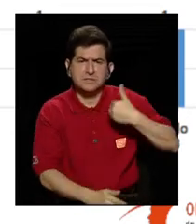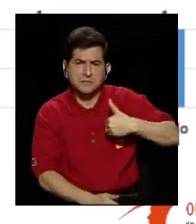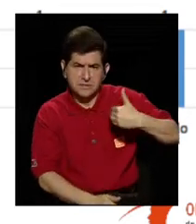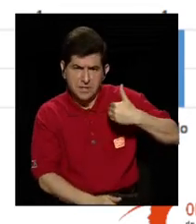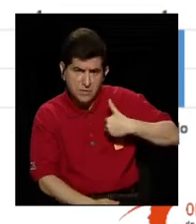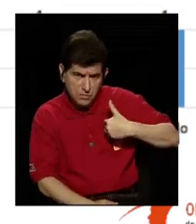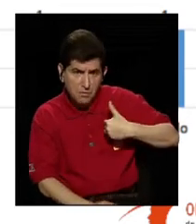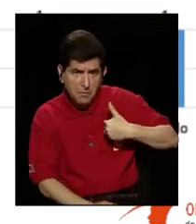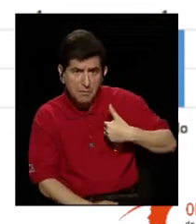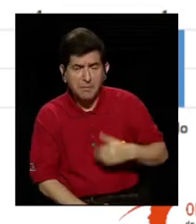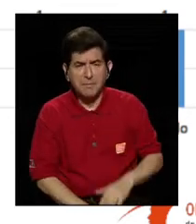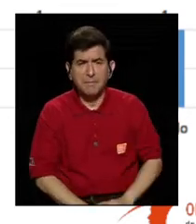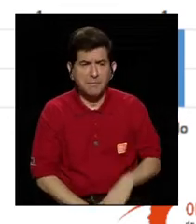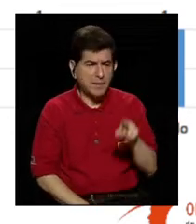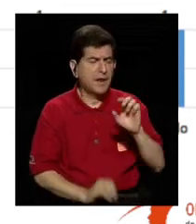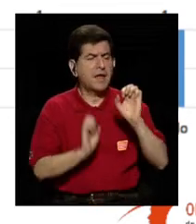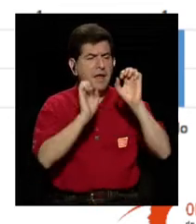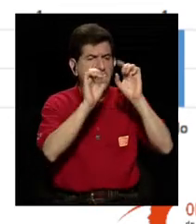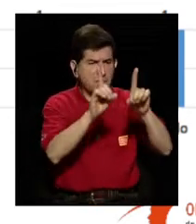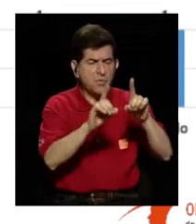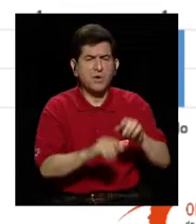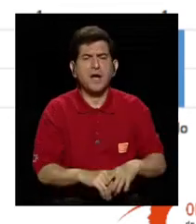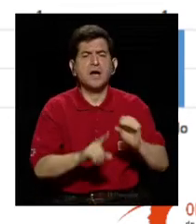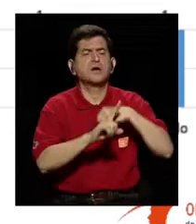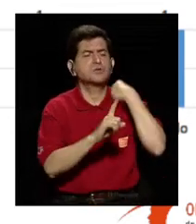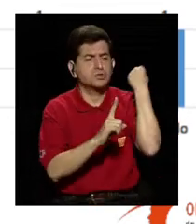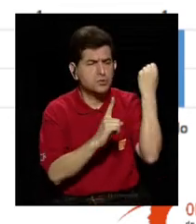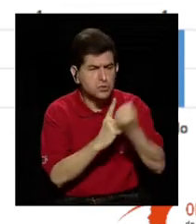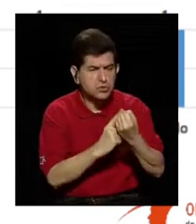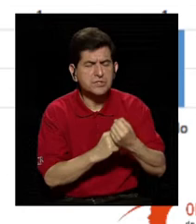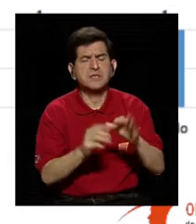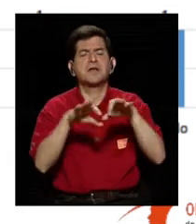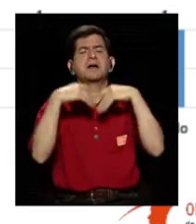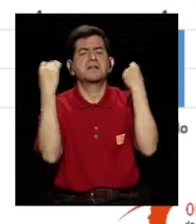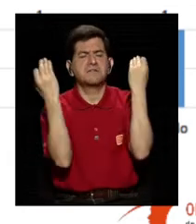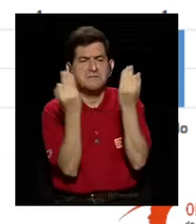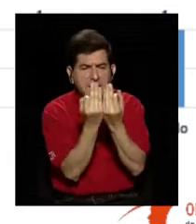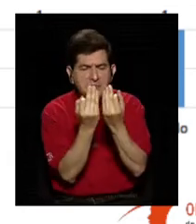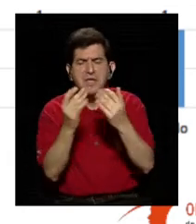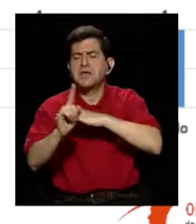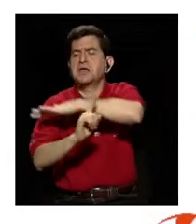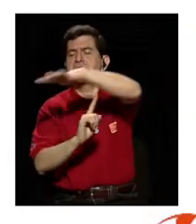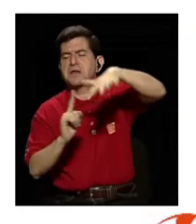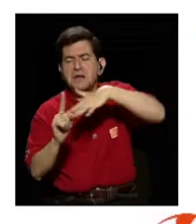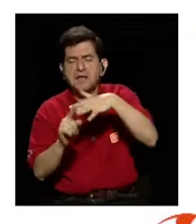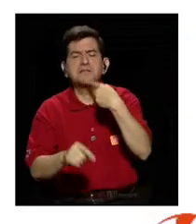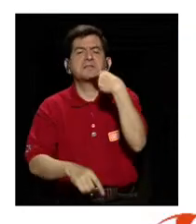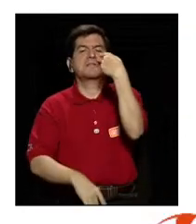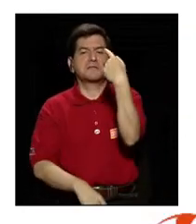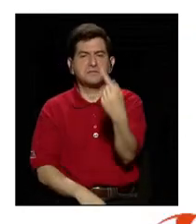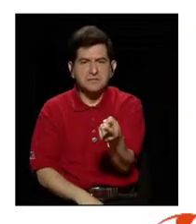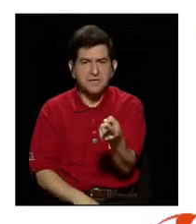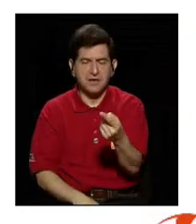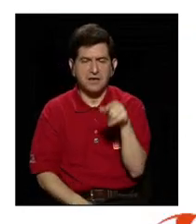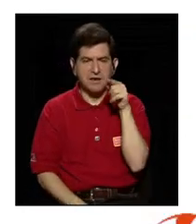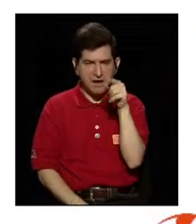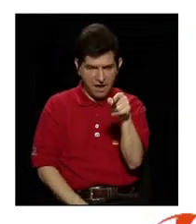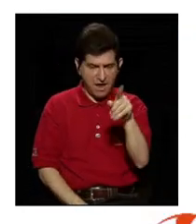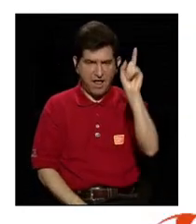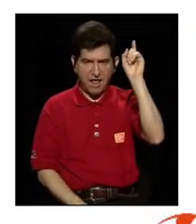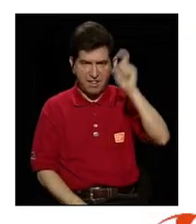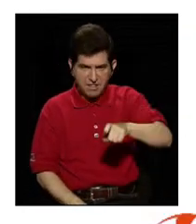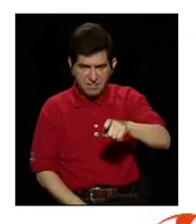fue educado por una sociedad y en una familia y en un entorno que le dijeron cómo tenía